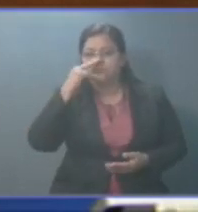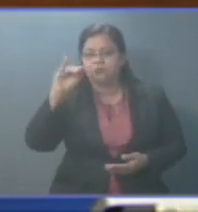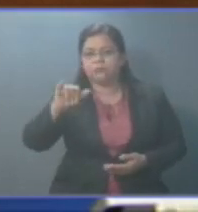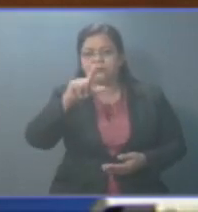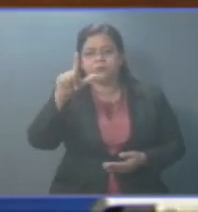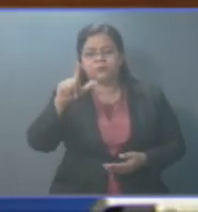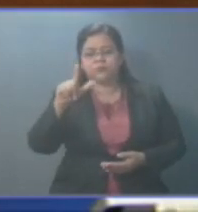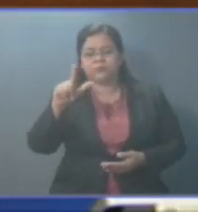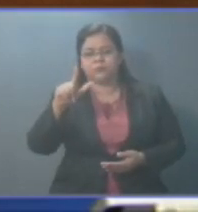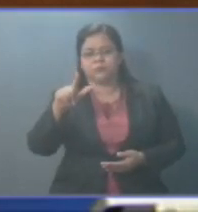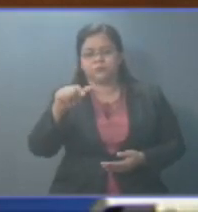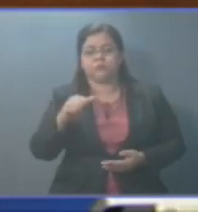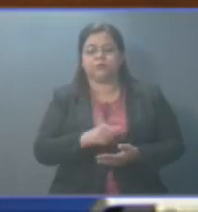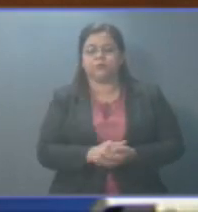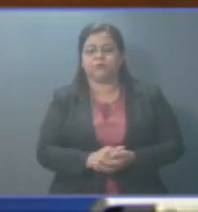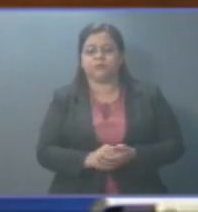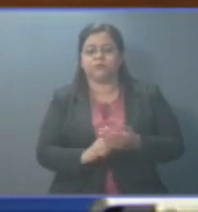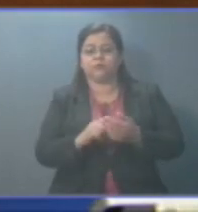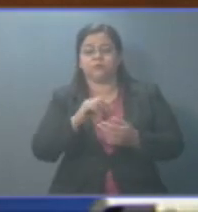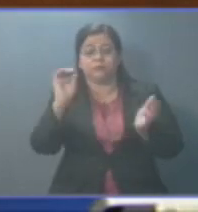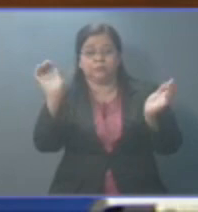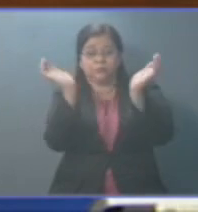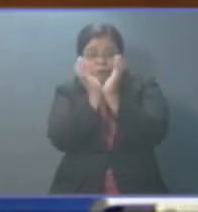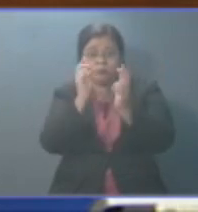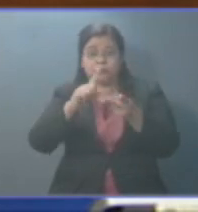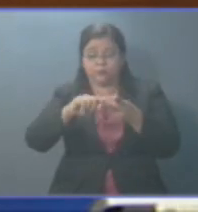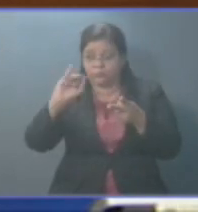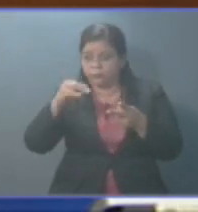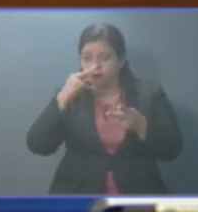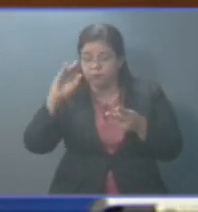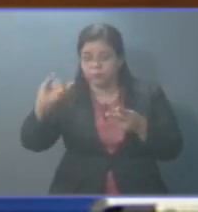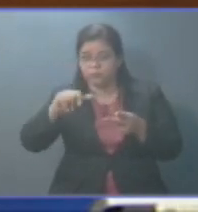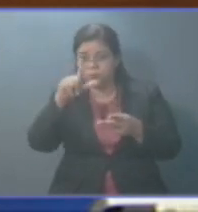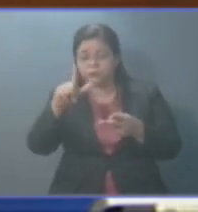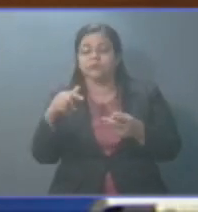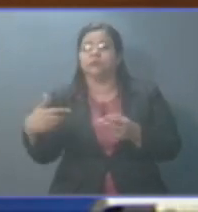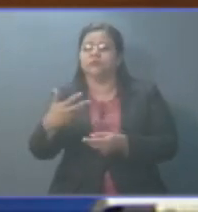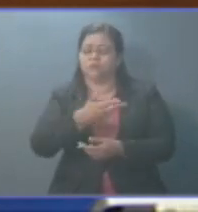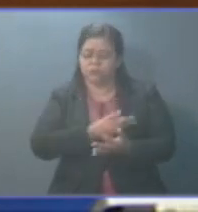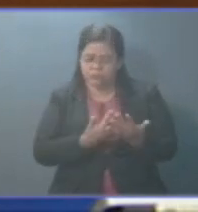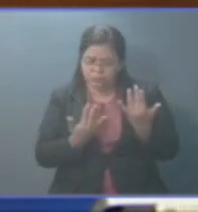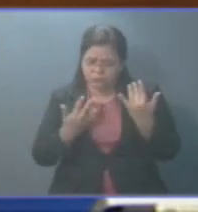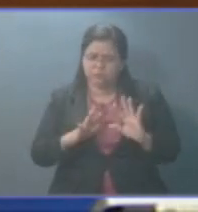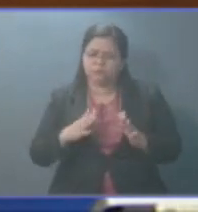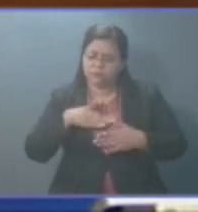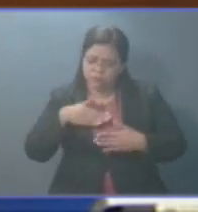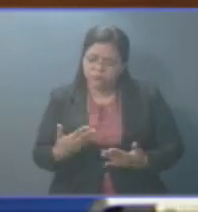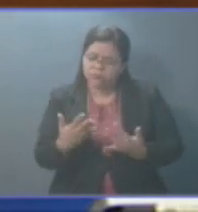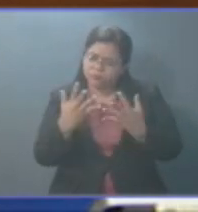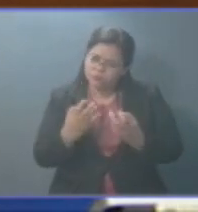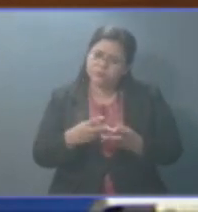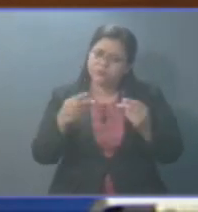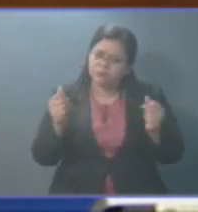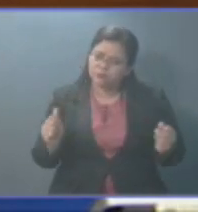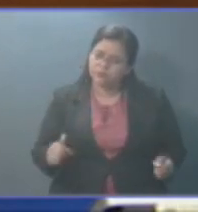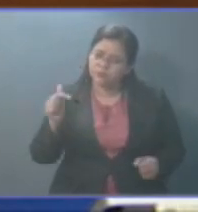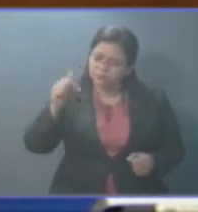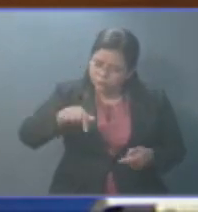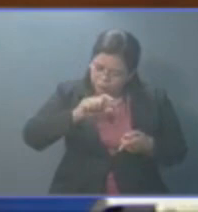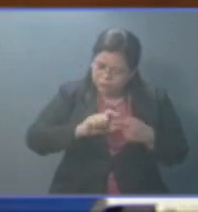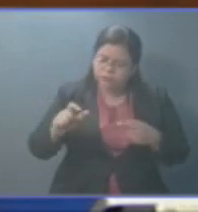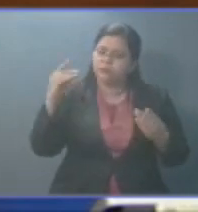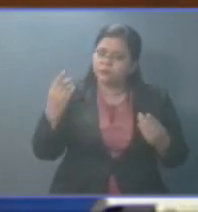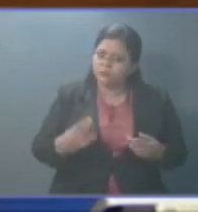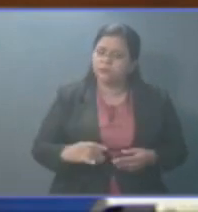decir, 3 meses. Y nosotros como FMLN estamos en la mejor disposición que esto se resuelva esta misma semana.